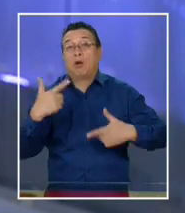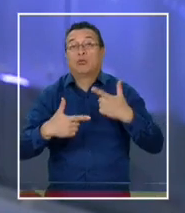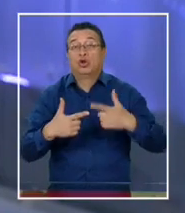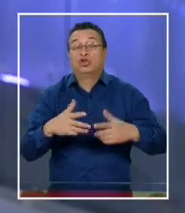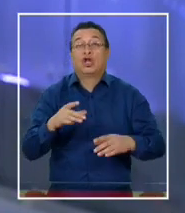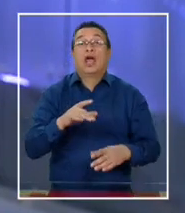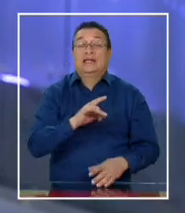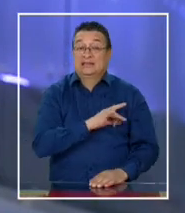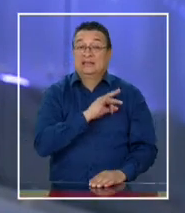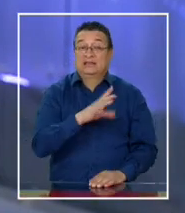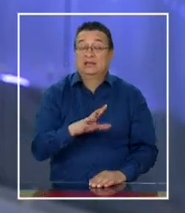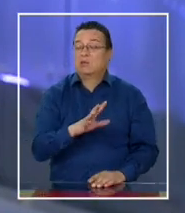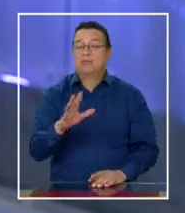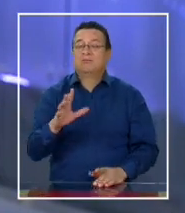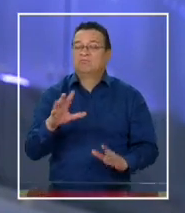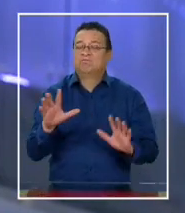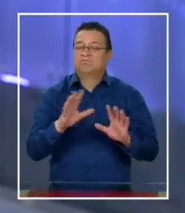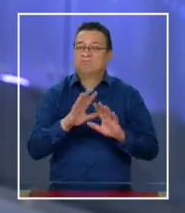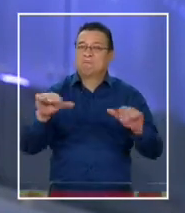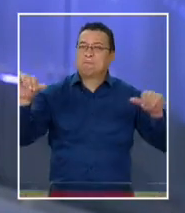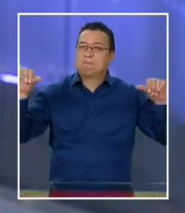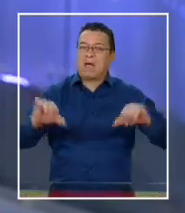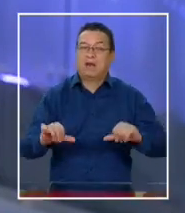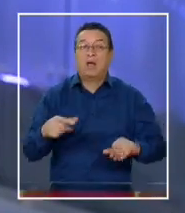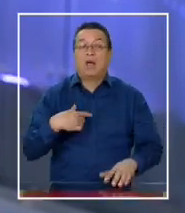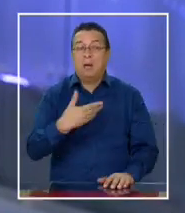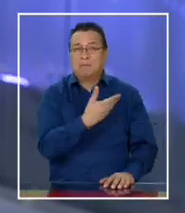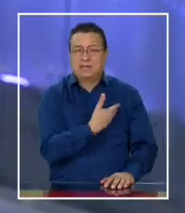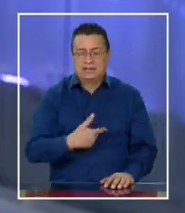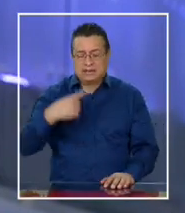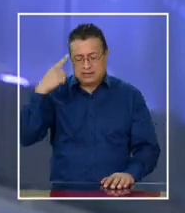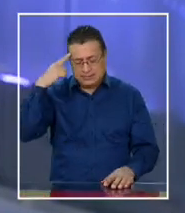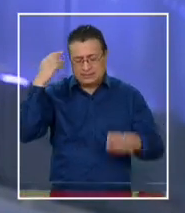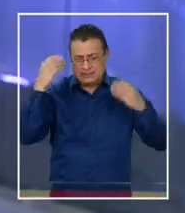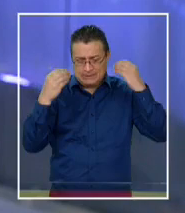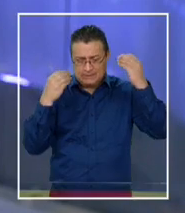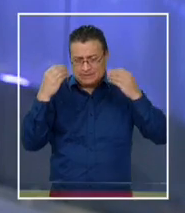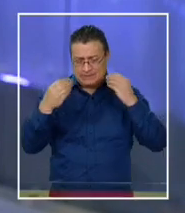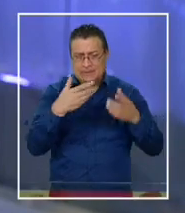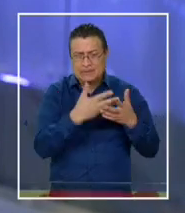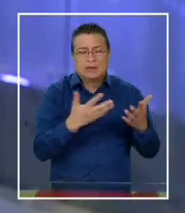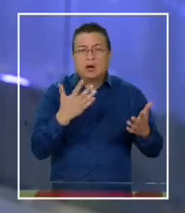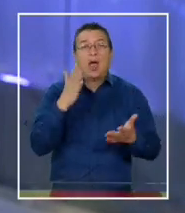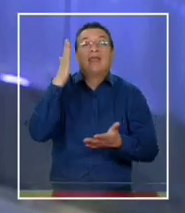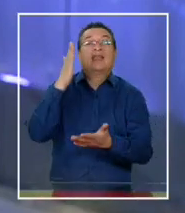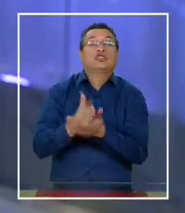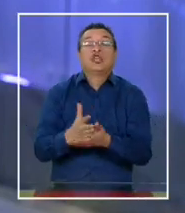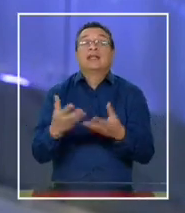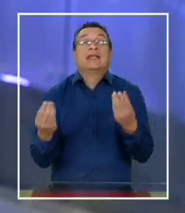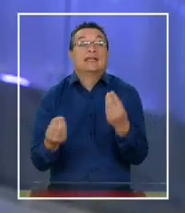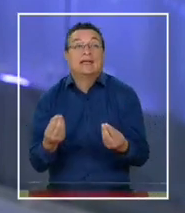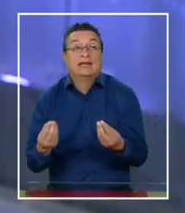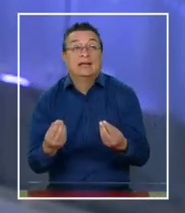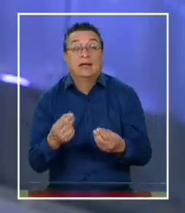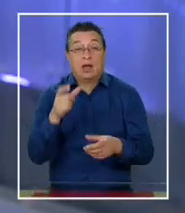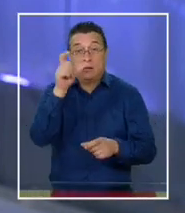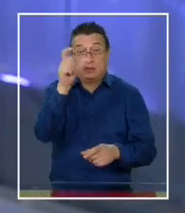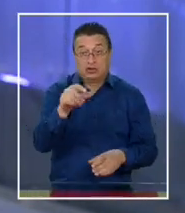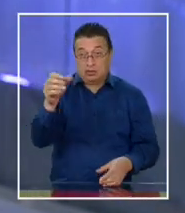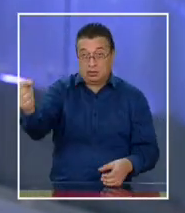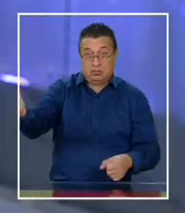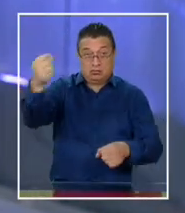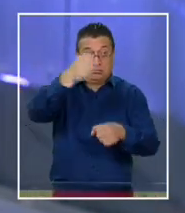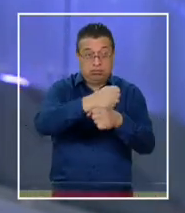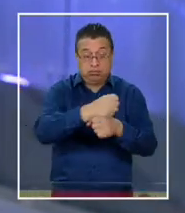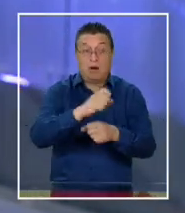inmerecido con ella Entonces presidente lo lo pensó mucho le costó mucho pero Cuál es la decisión aquí que la persona que encabeza